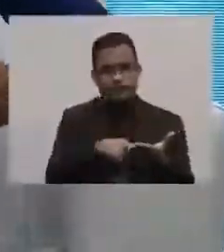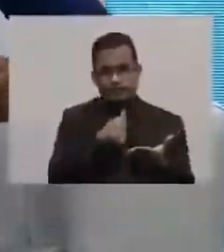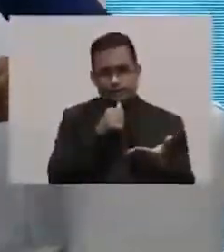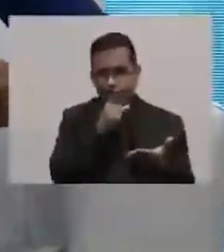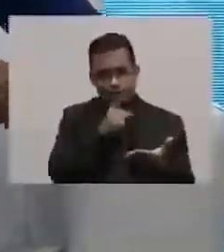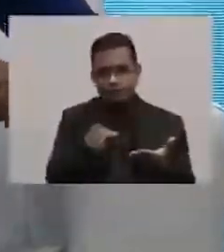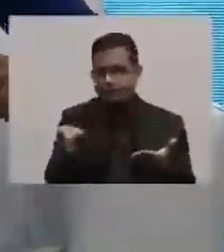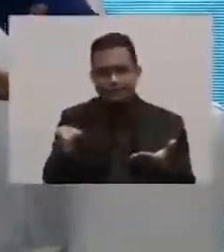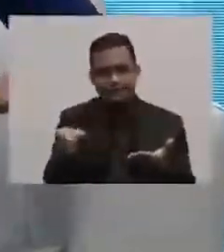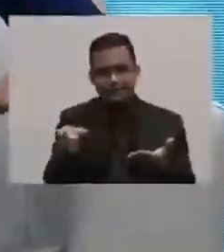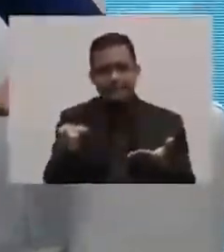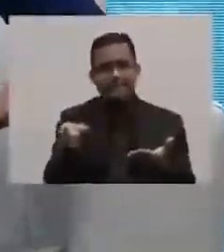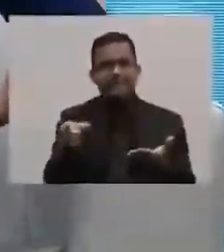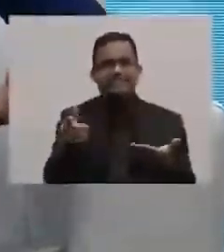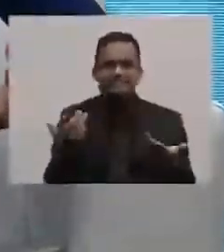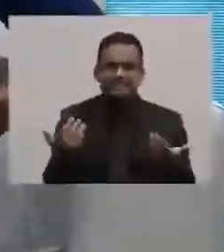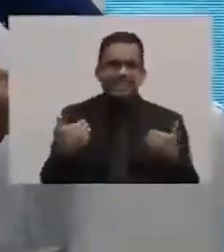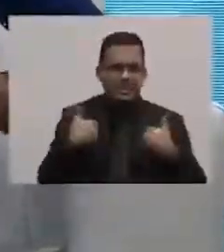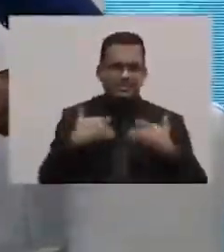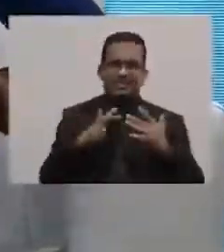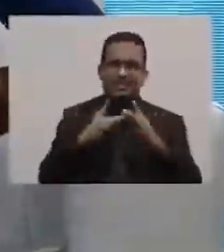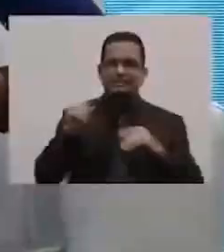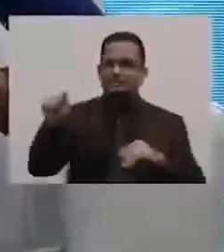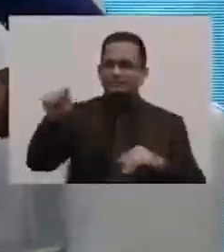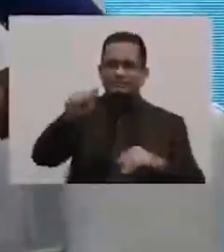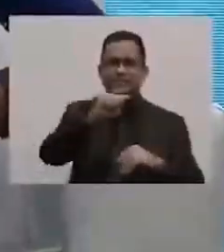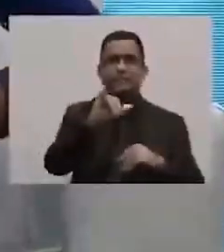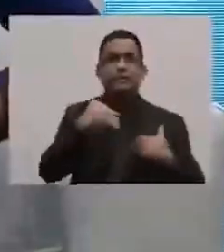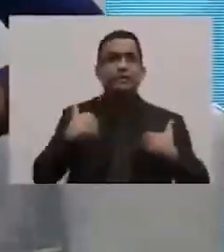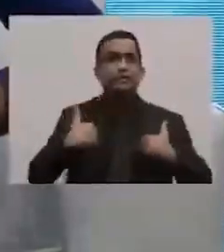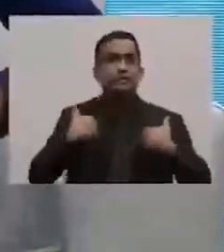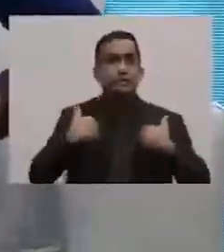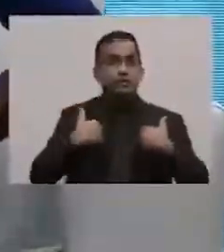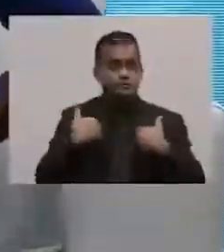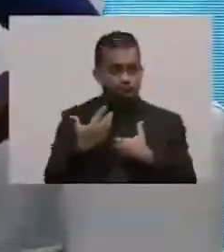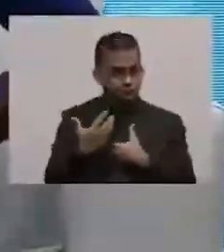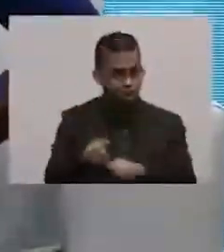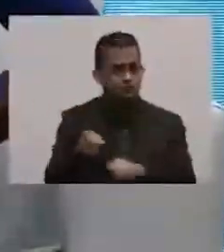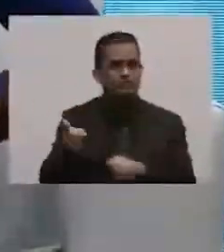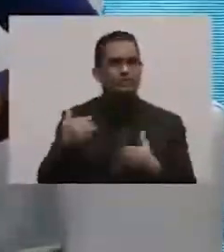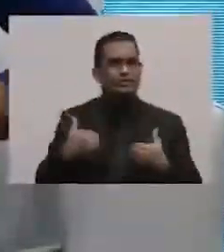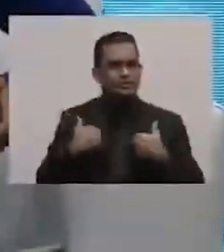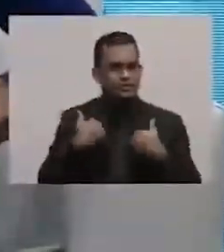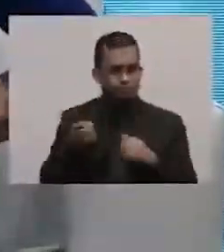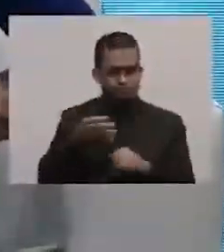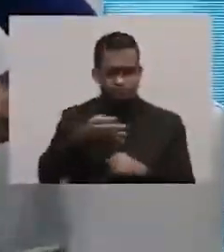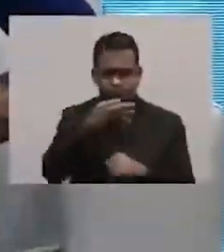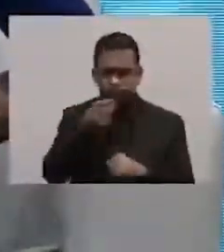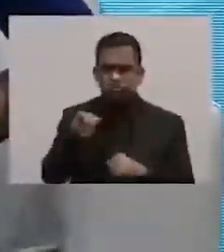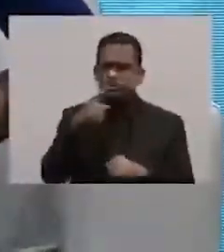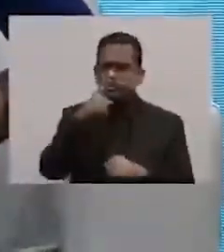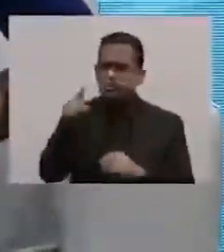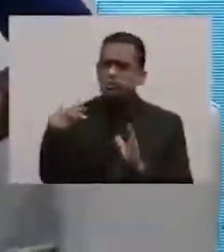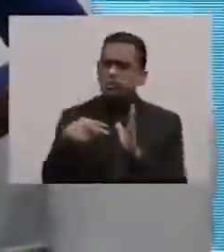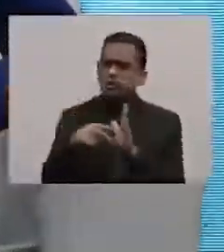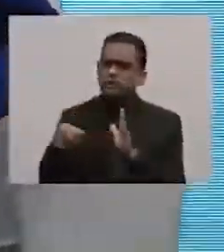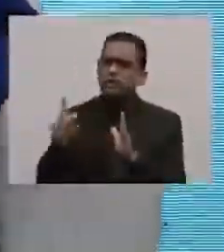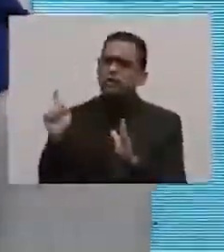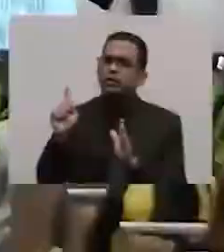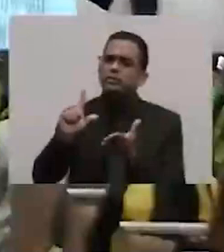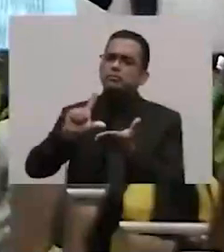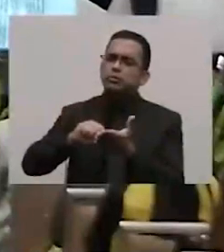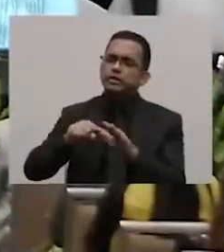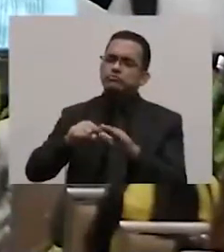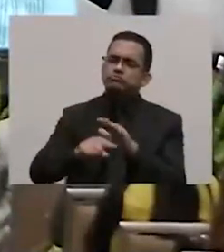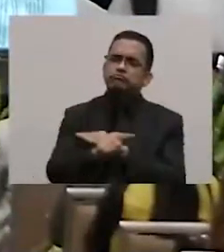Chávez. Entonces existen plataformas, sobre todo la gente joven. Yo confío mucho en los jóvenes en eso. Que tú le dices, búscame dónde se publicó